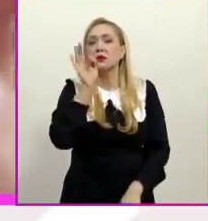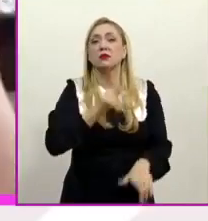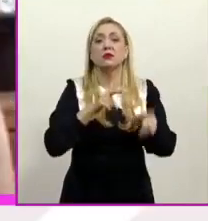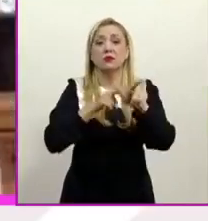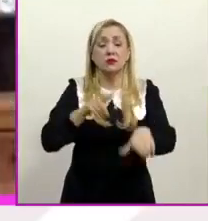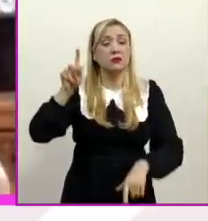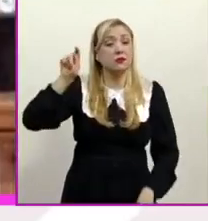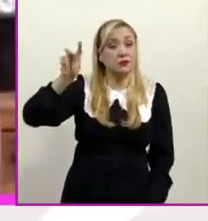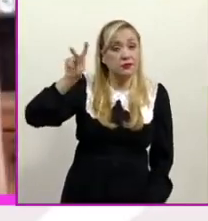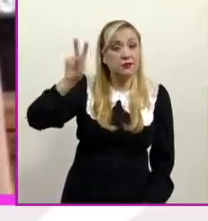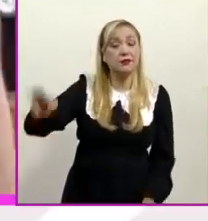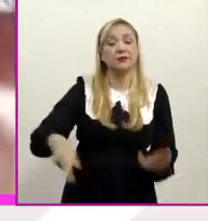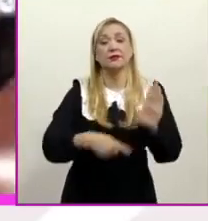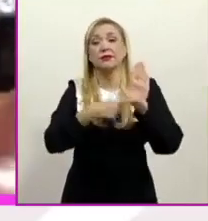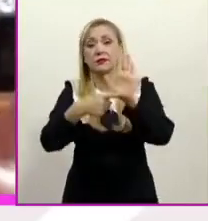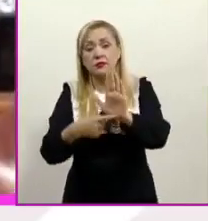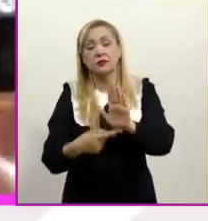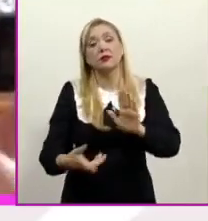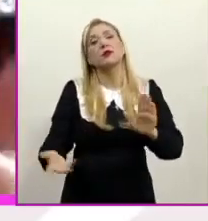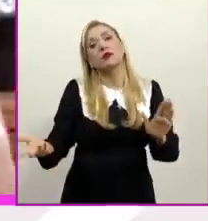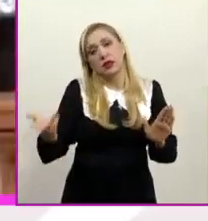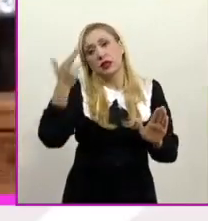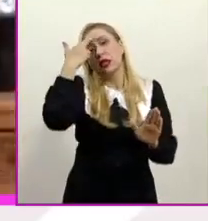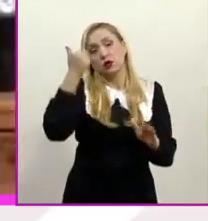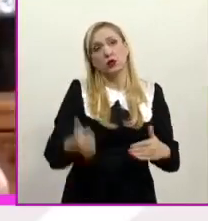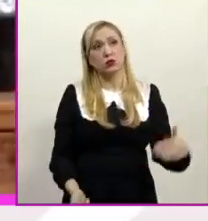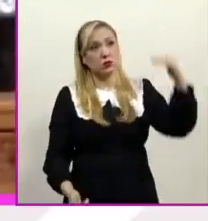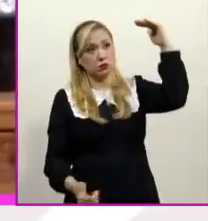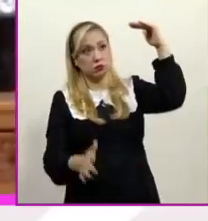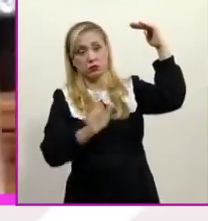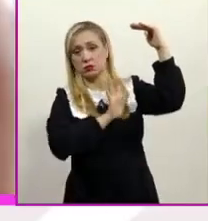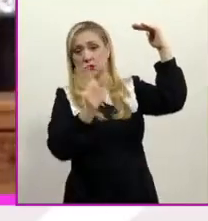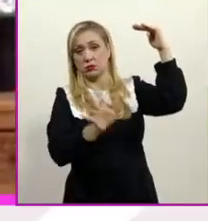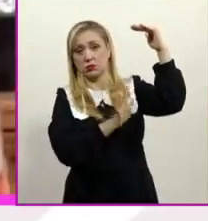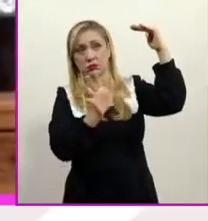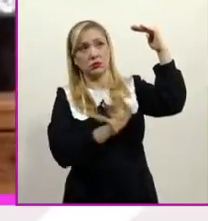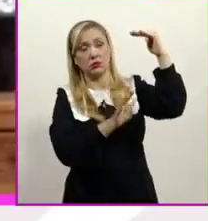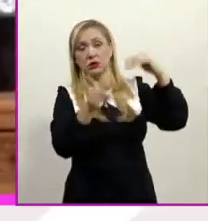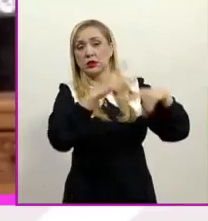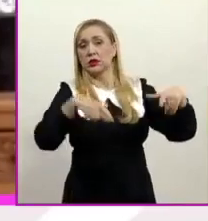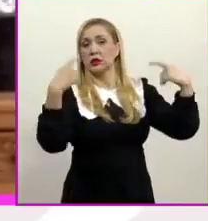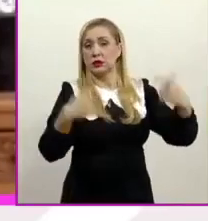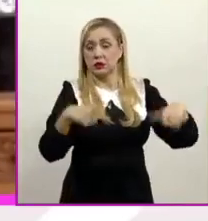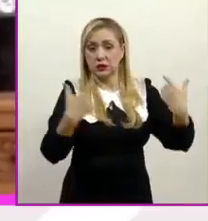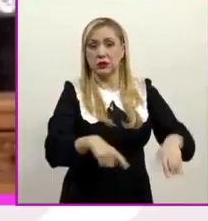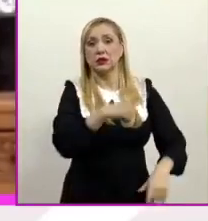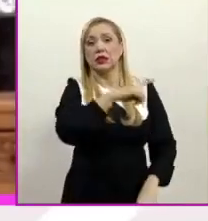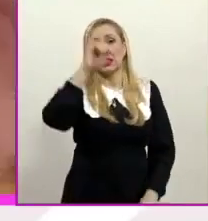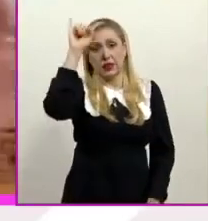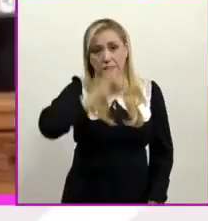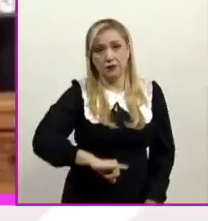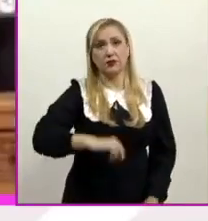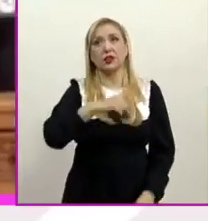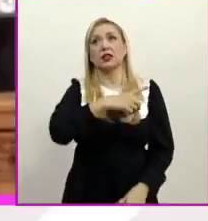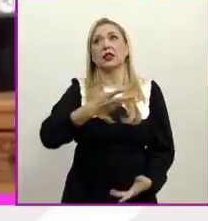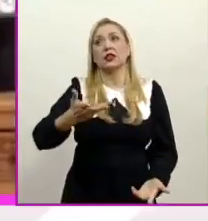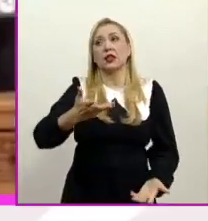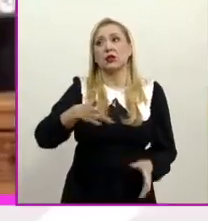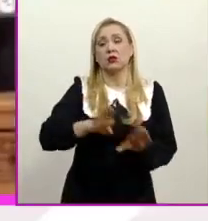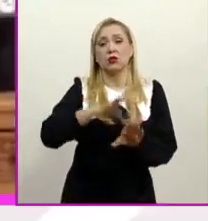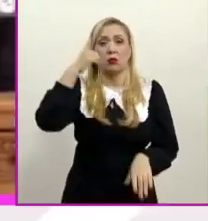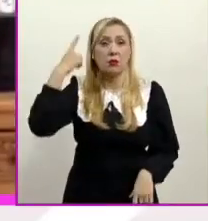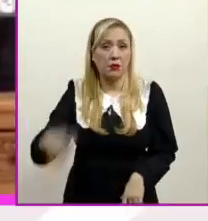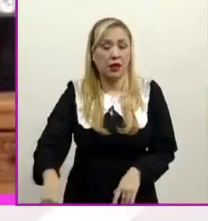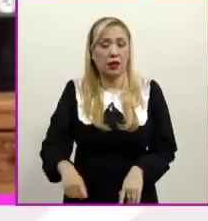este mensaje de que esta jerarquización social está bien, de que este lugar que le corresponde a cada persona